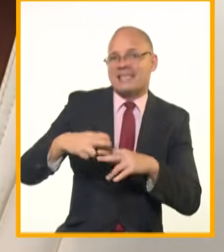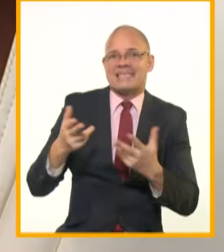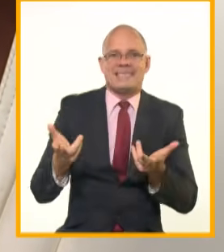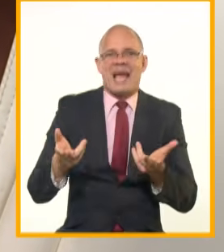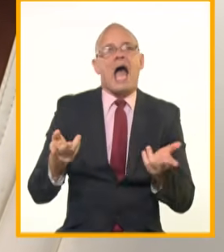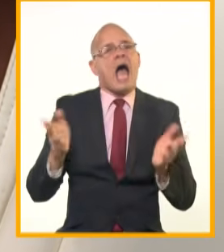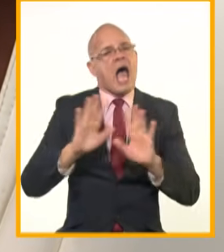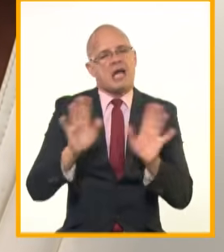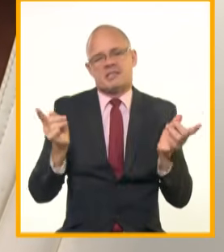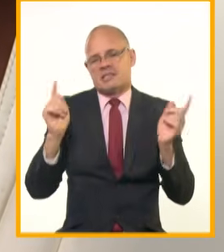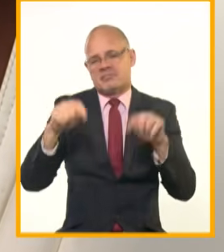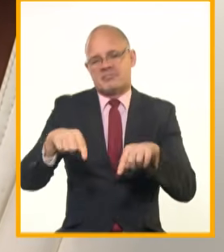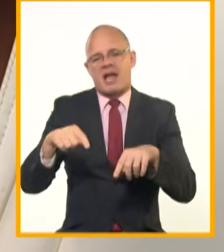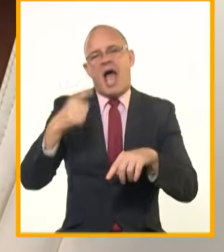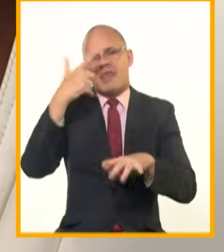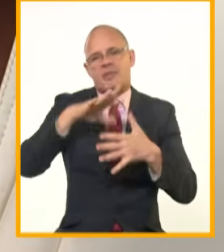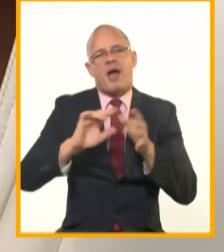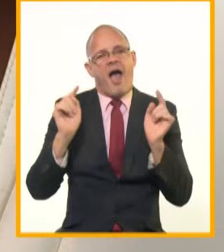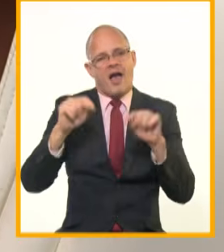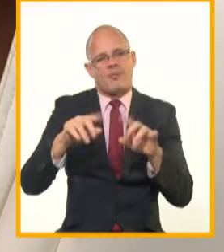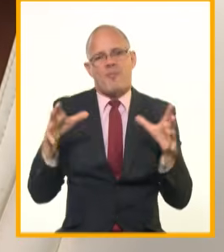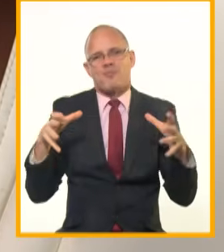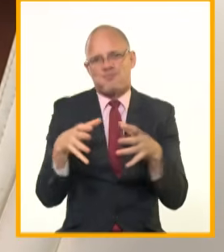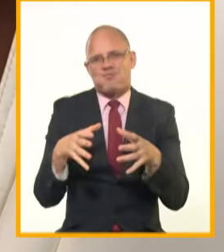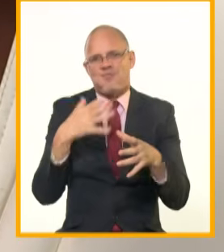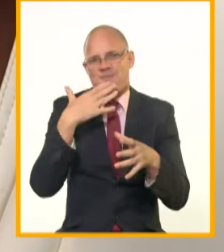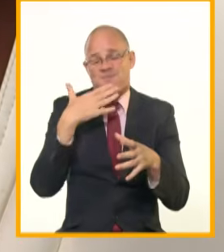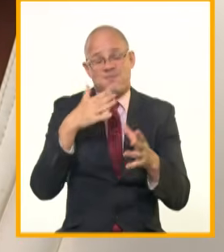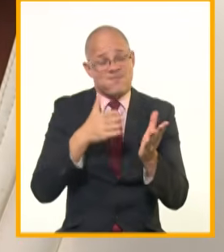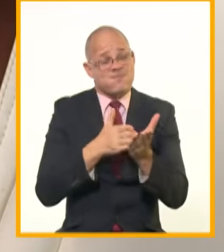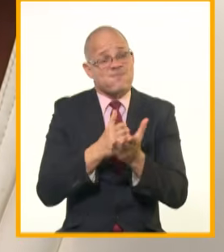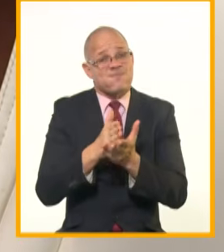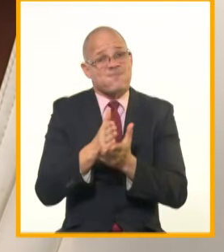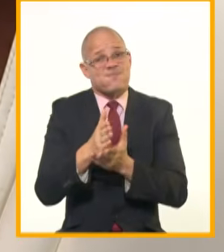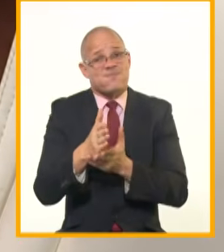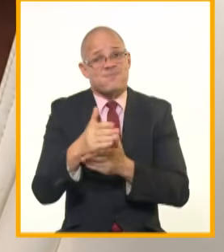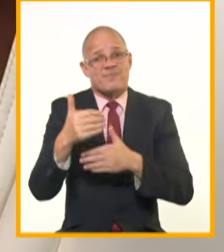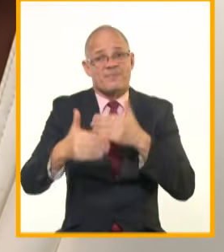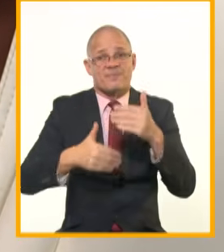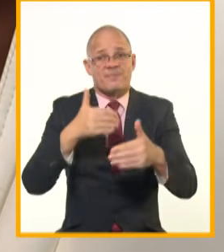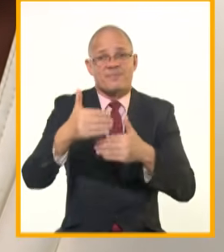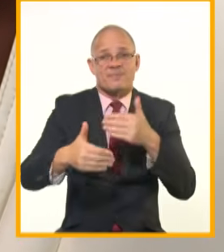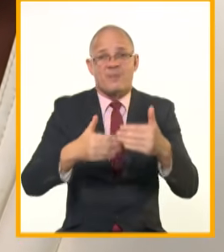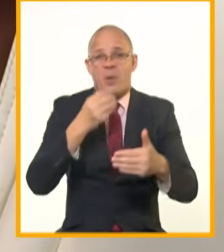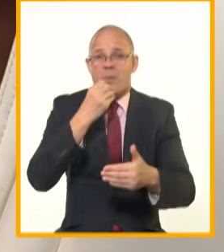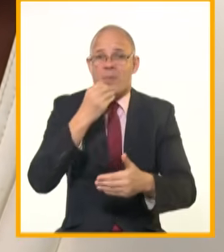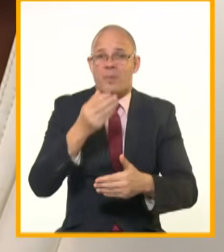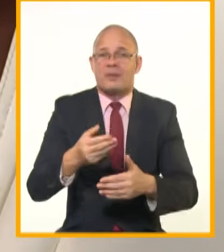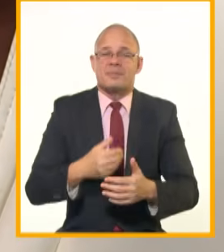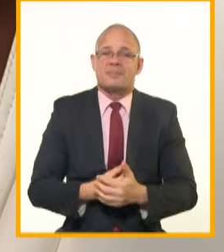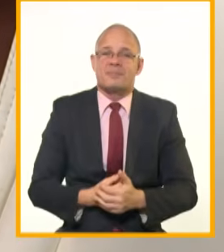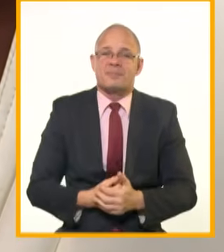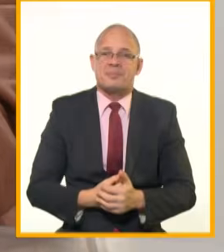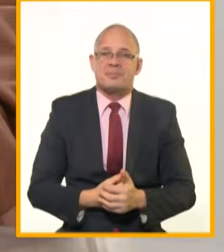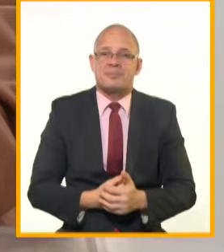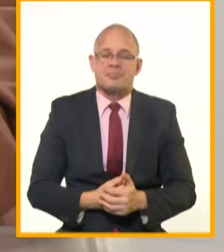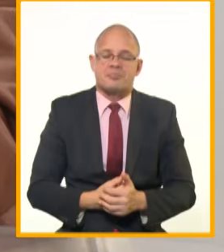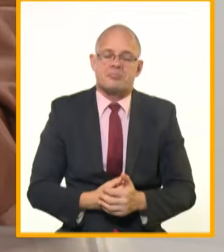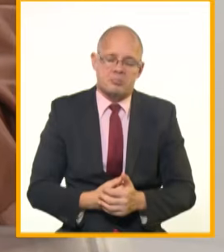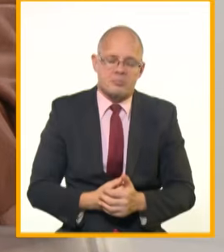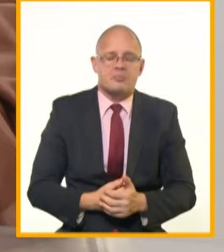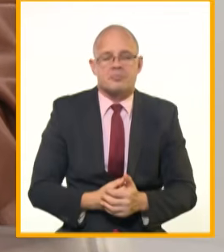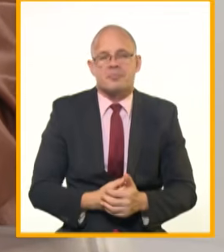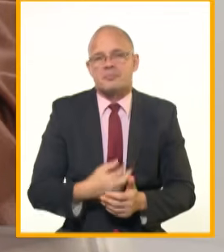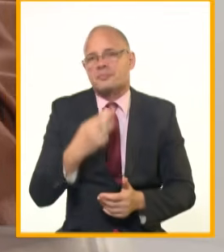un reto importante de cara a mantener eso o mejorar esos indicadores sociales de un territorio como Artemisa. Y Randy, yo creo que